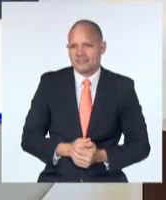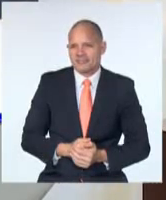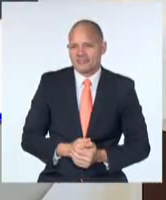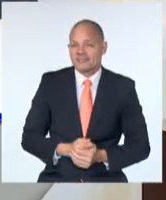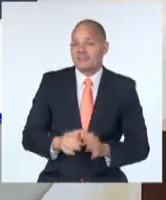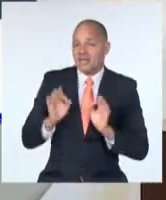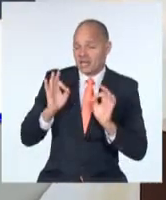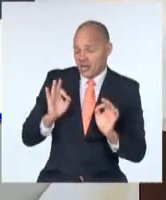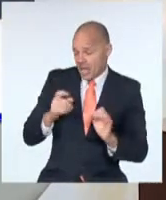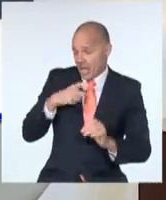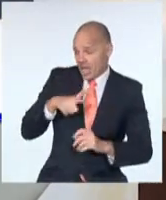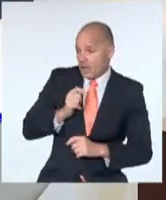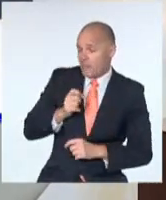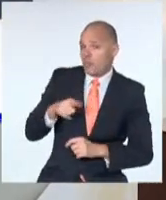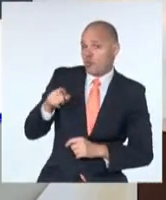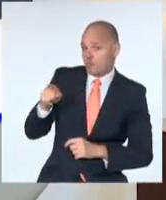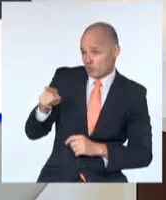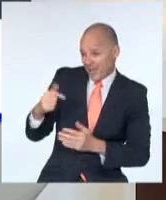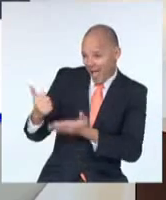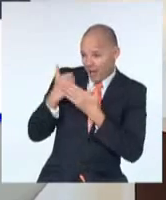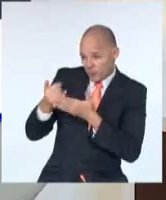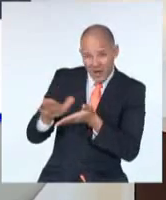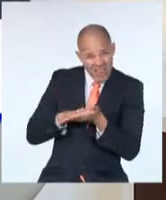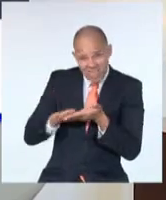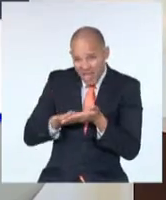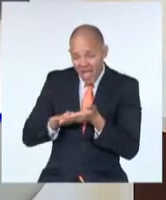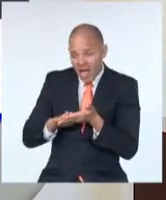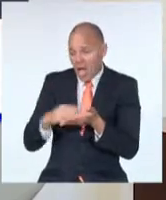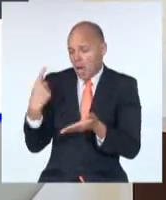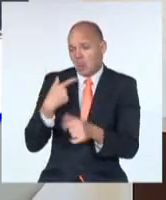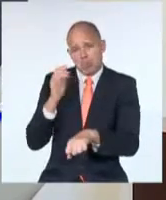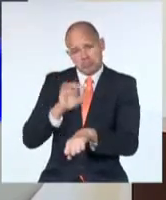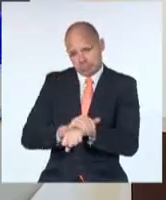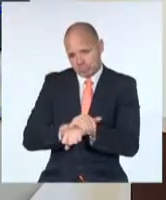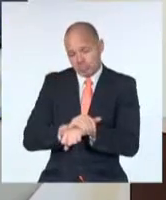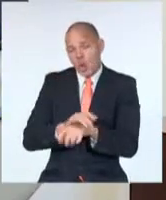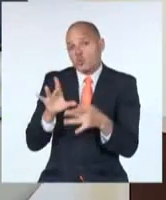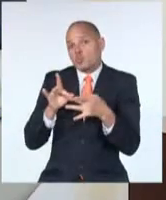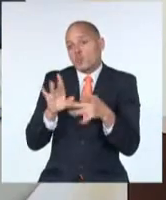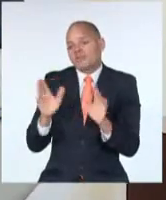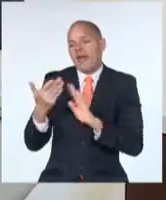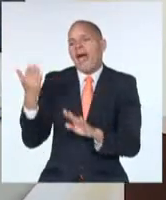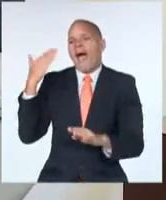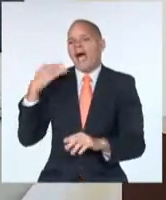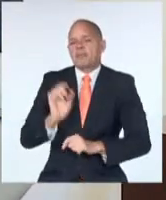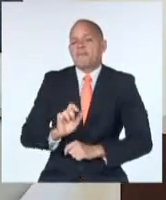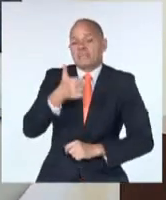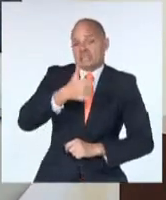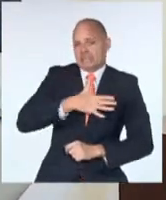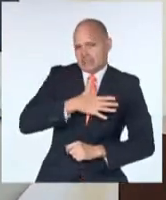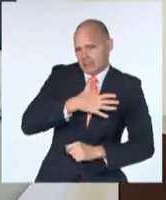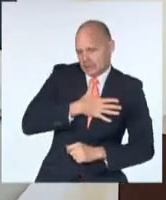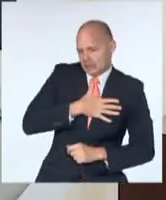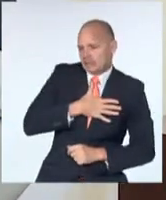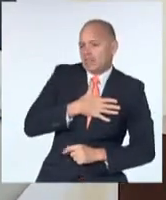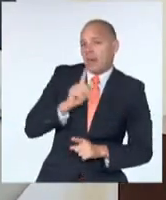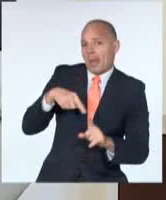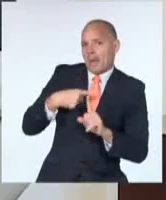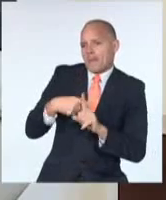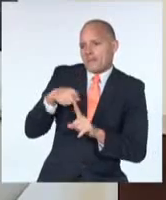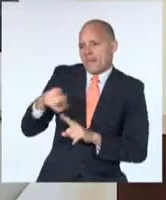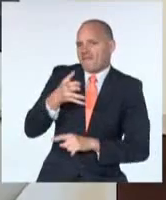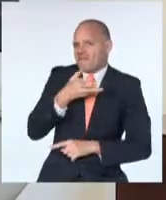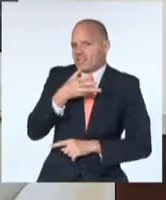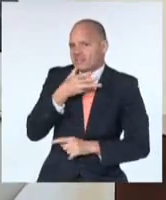Porque sin Cuba, sin la amistad entre Fidel Castro y San Nujoma, sin ese vínculo que se creó al nivel más alto y esa capacidad